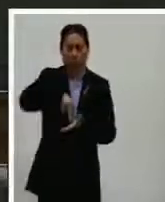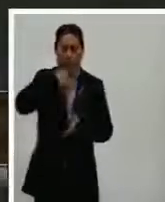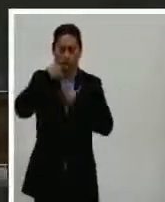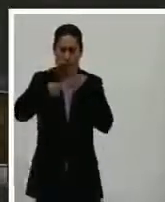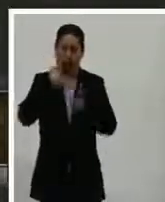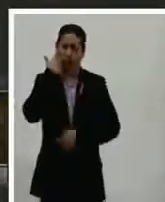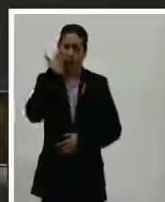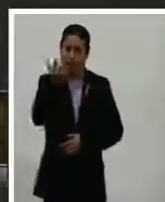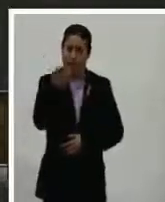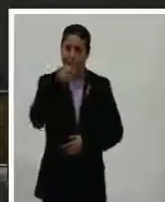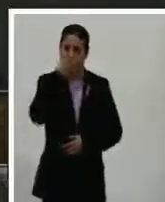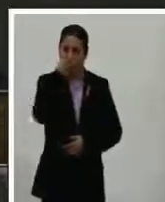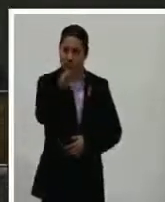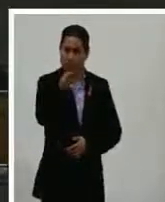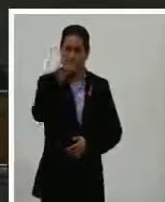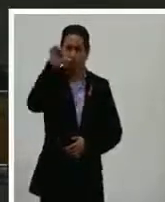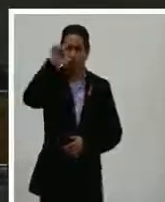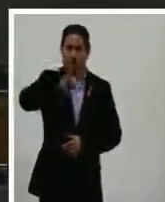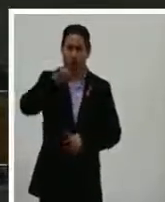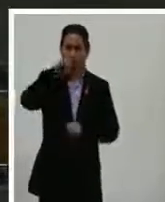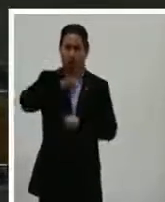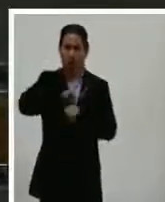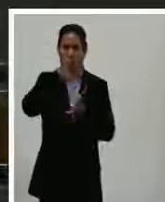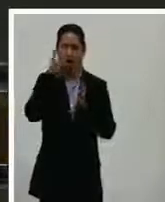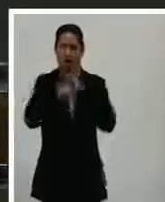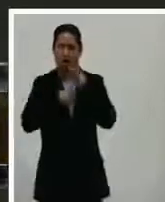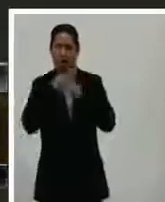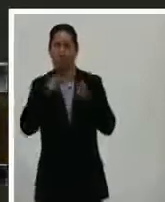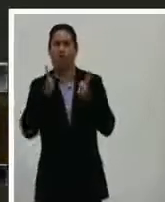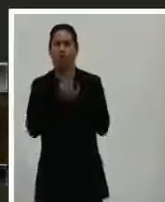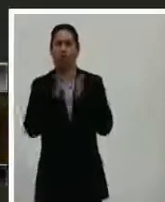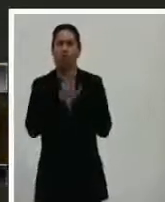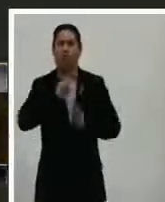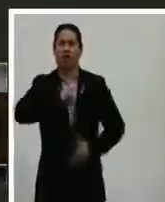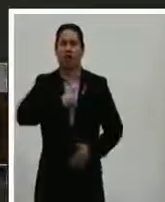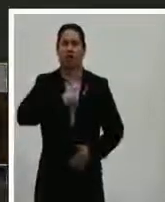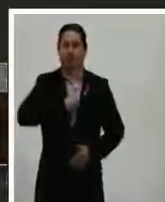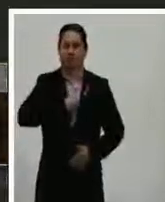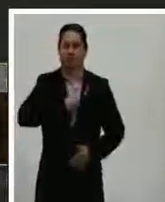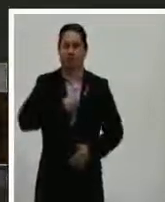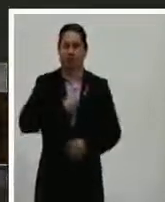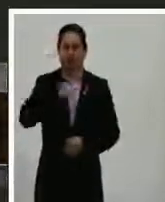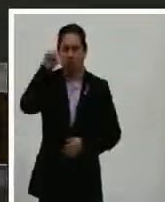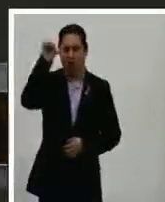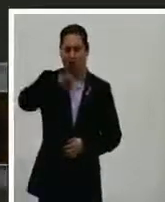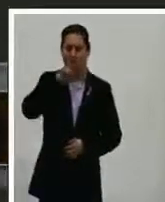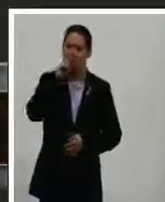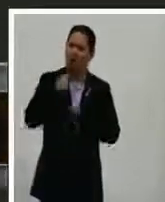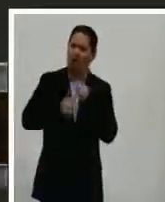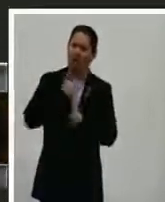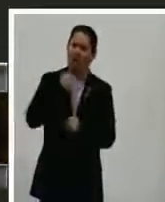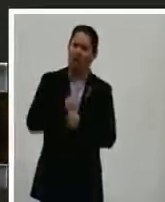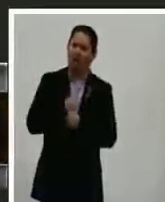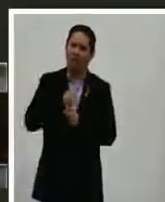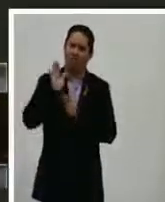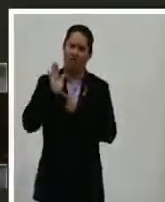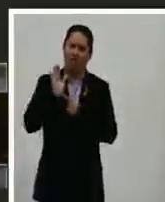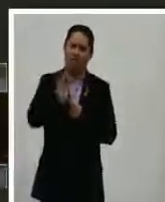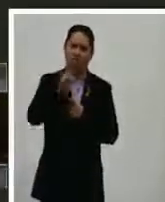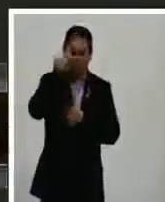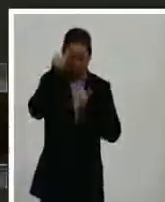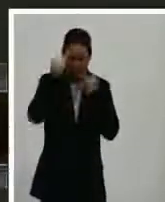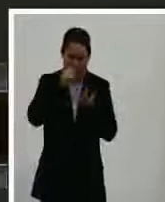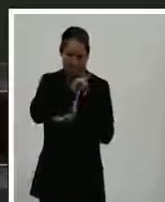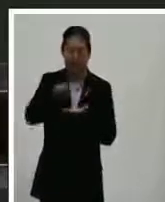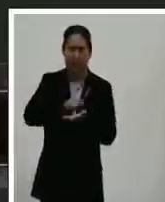quisiera mencionar que hoy es el día mundial de la lucha contra el sida hoy hace exactamente un año presentamos una iniciativa